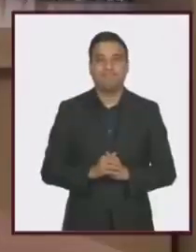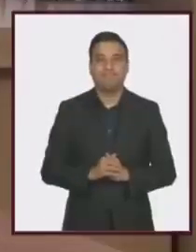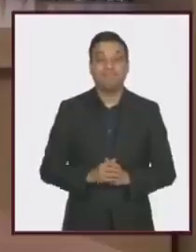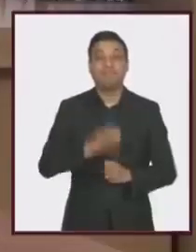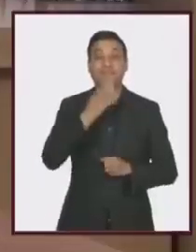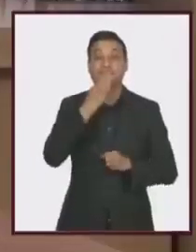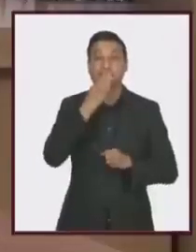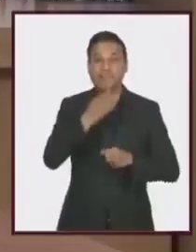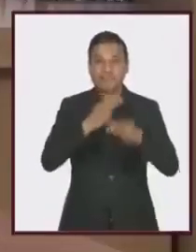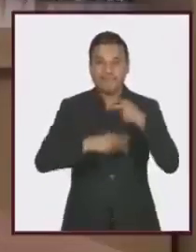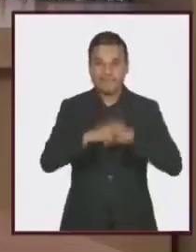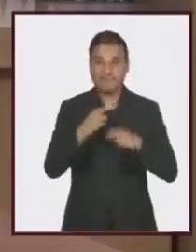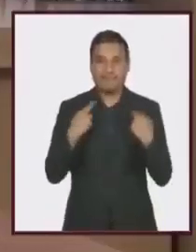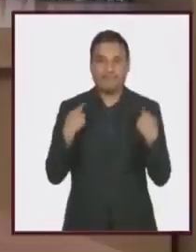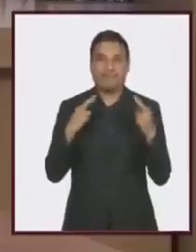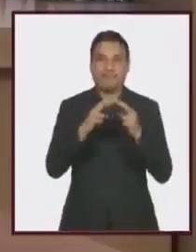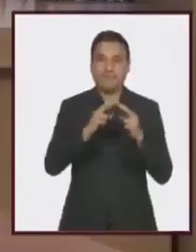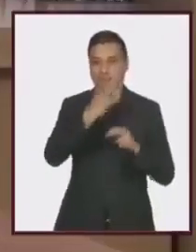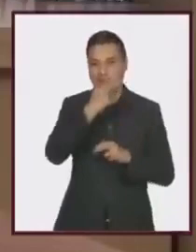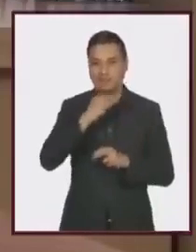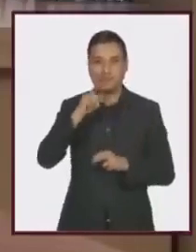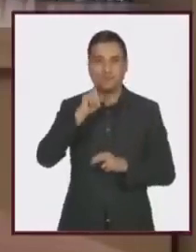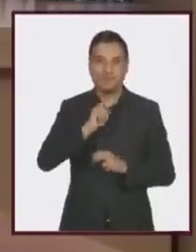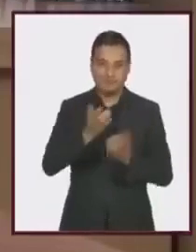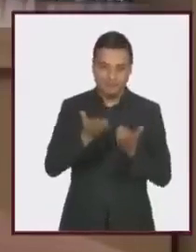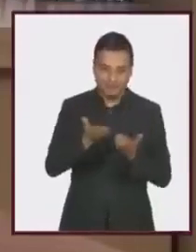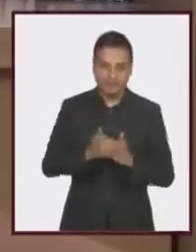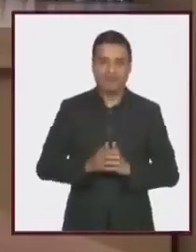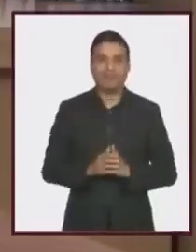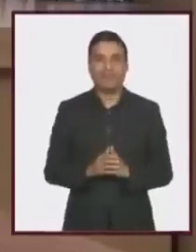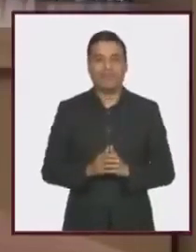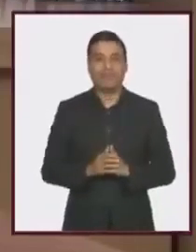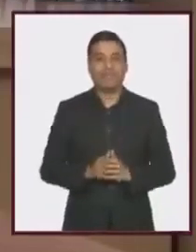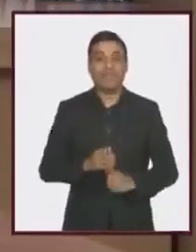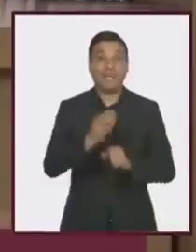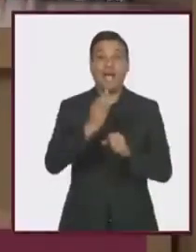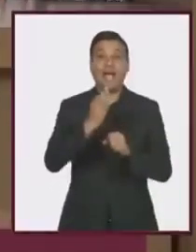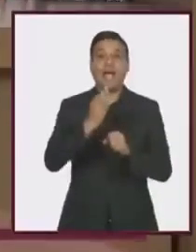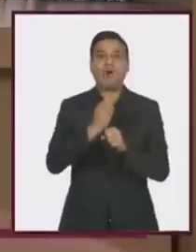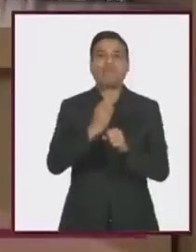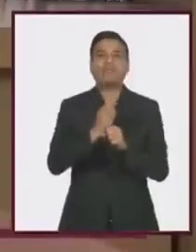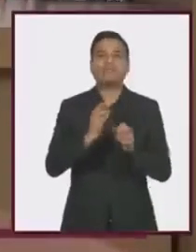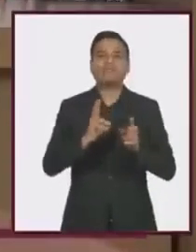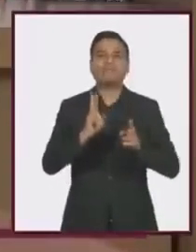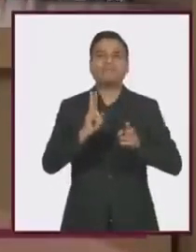Bienvenidas maestras, bienvenidos maestros. El día de hoy vamos a conversar